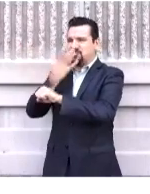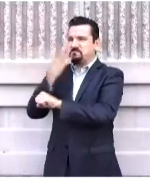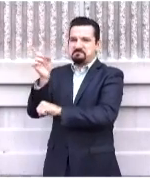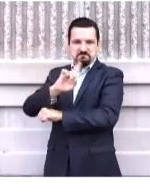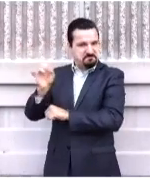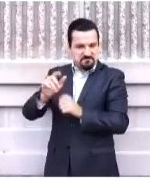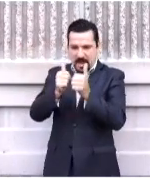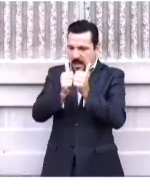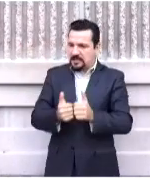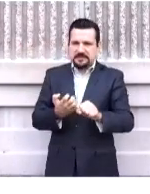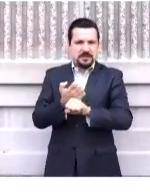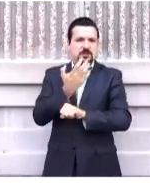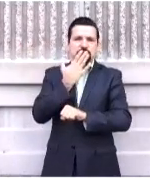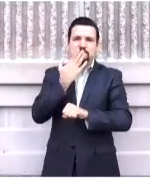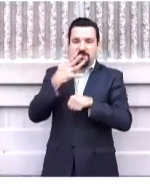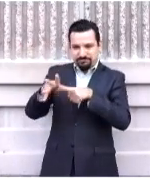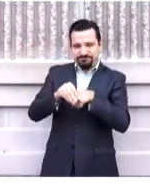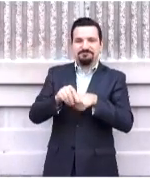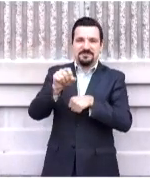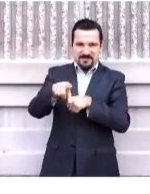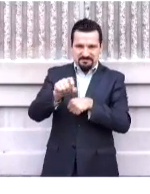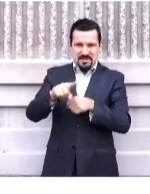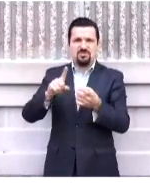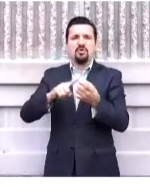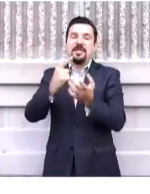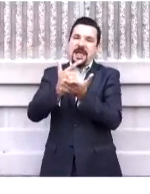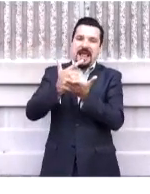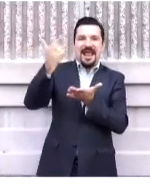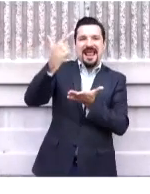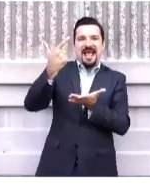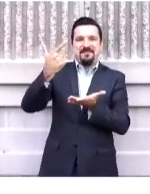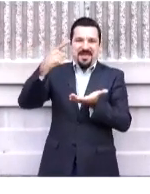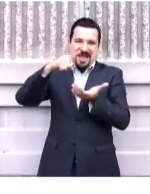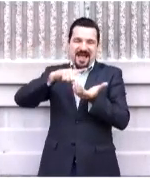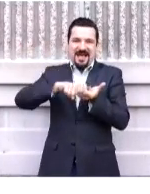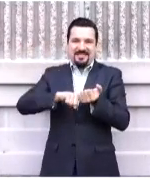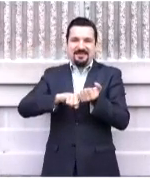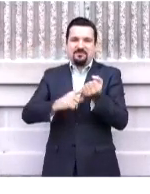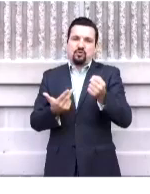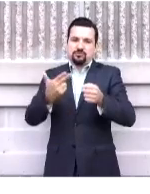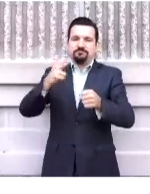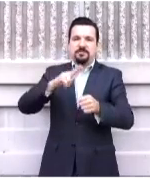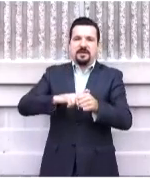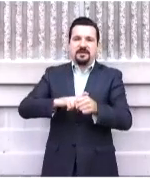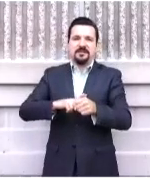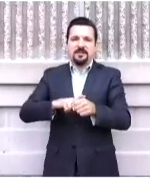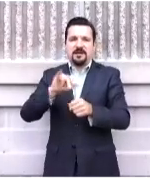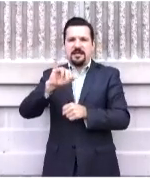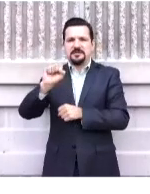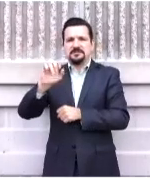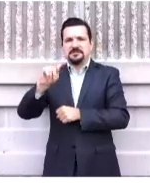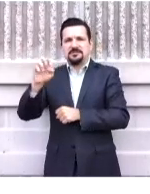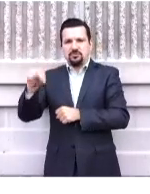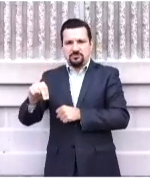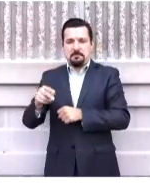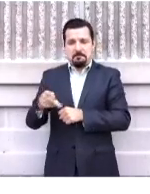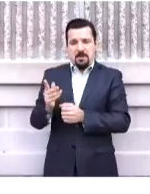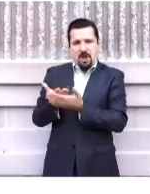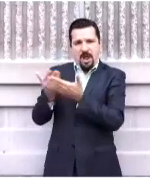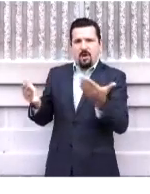en la unidad de cuidados intensivos del hospital de su derechohabiencia, aunque por el momento no ha